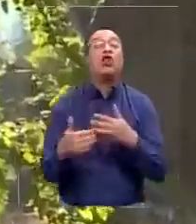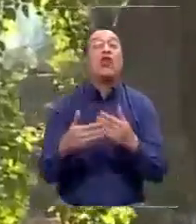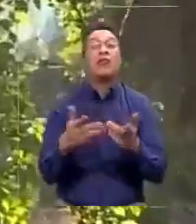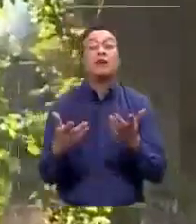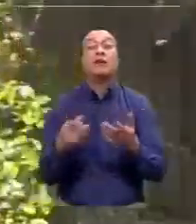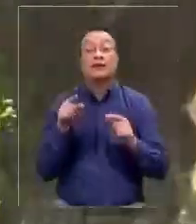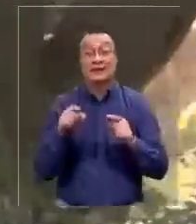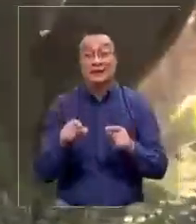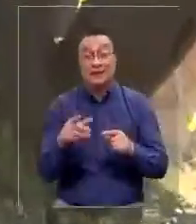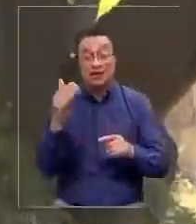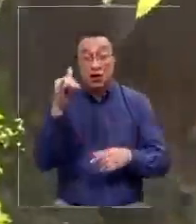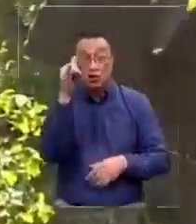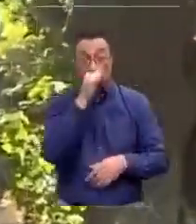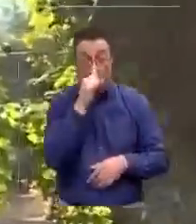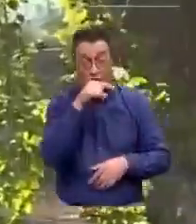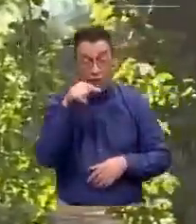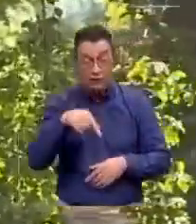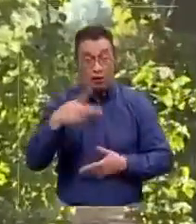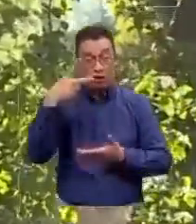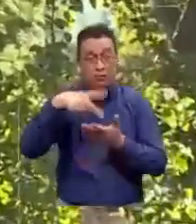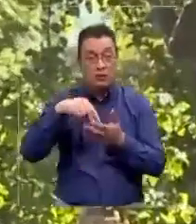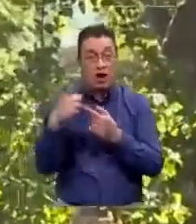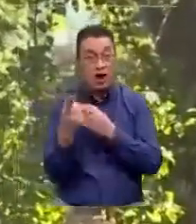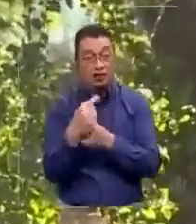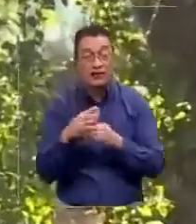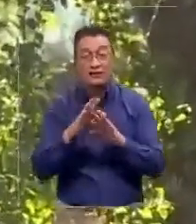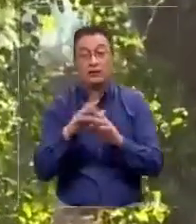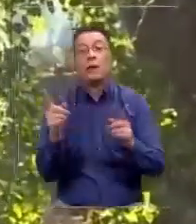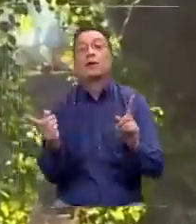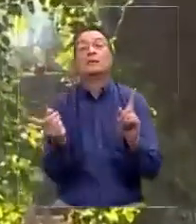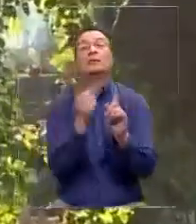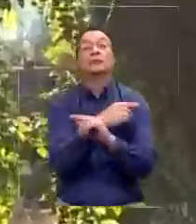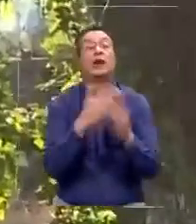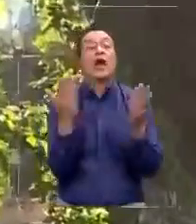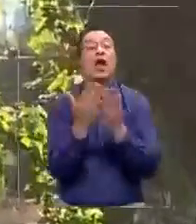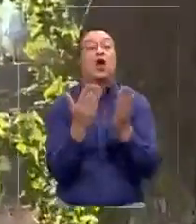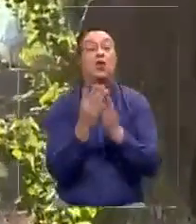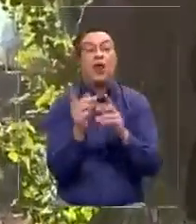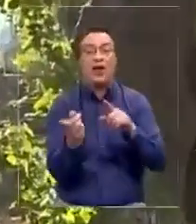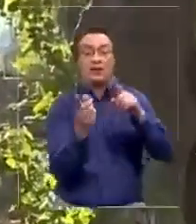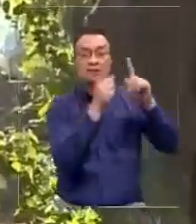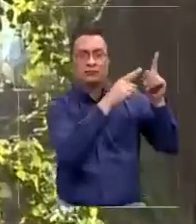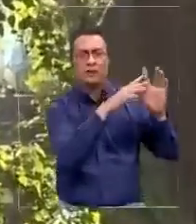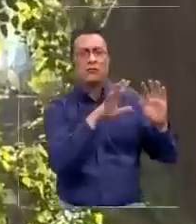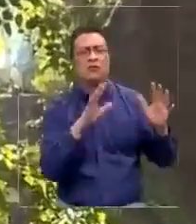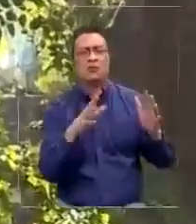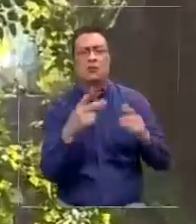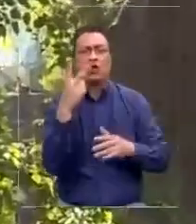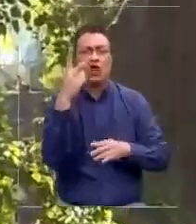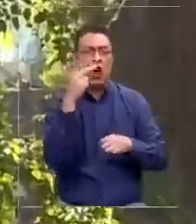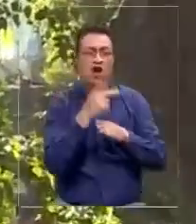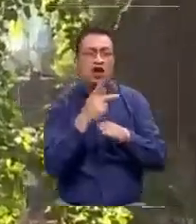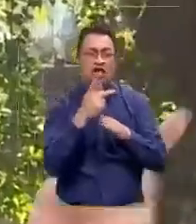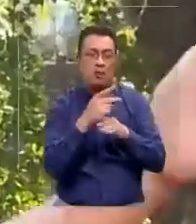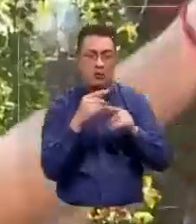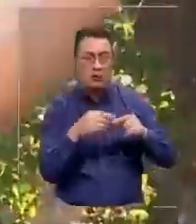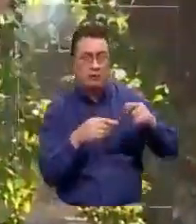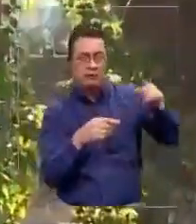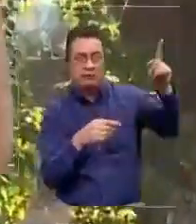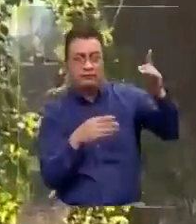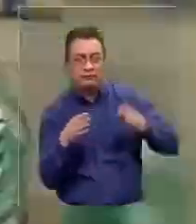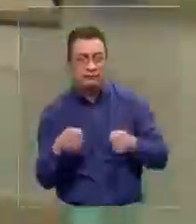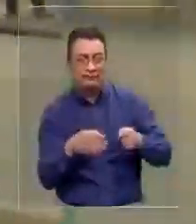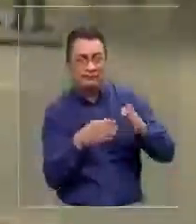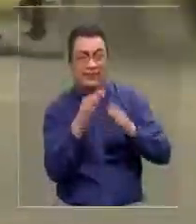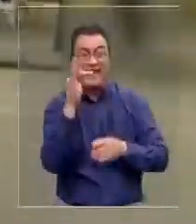después del episodio de contaminación aquí en el 2011, nos trasladaron a una escuela modular, hacia más o menos aproximadamente unos 2 kilómetros más arriba por la